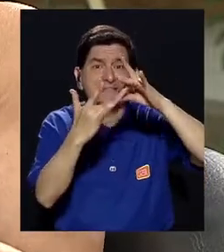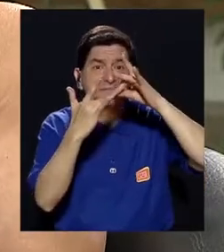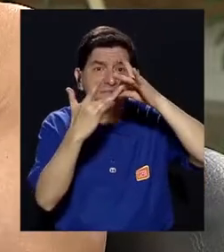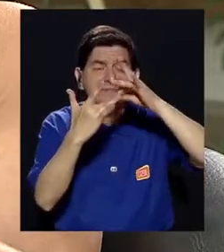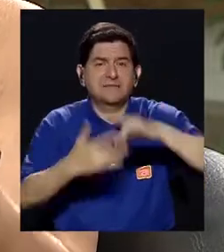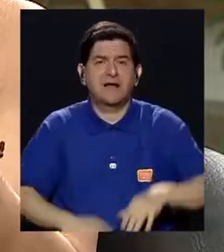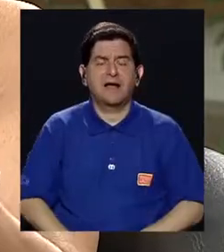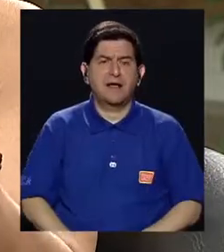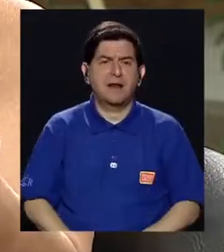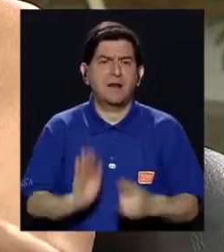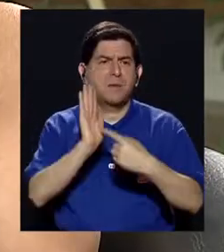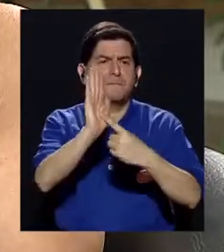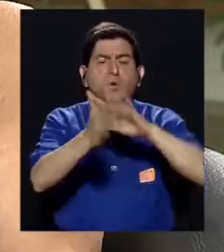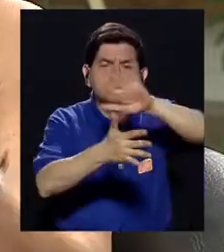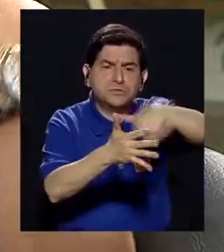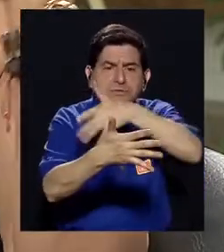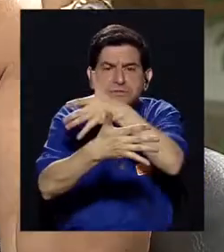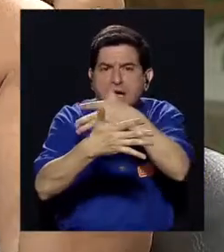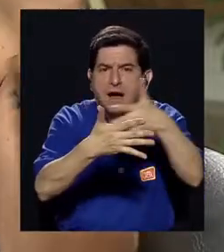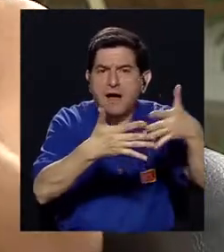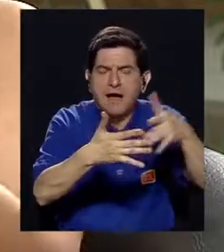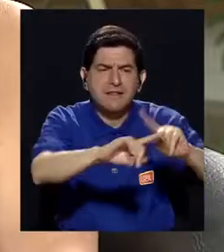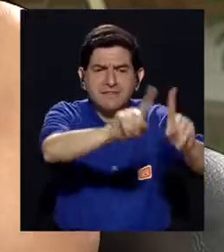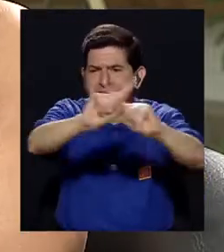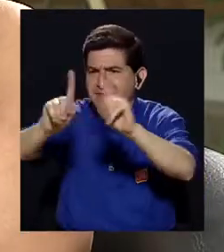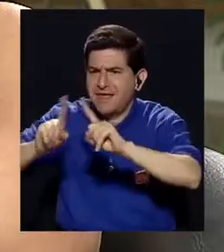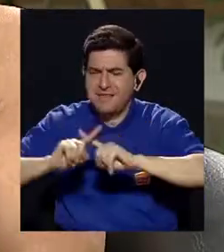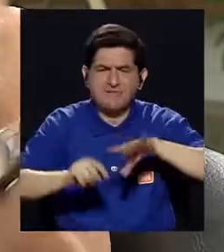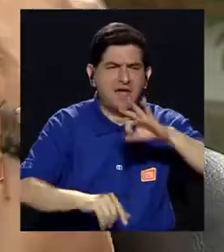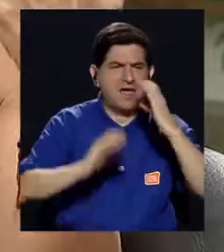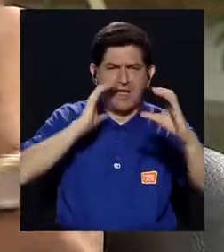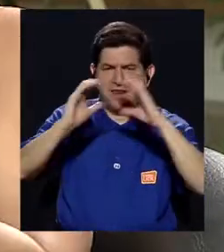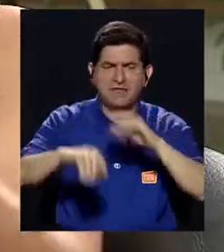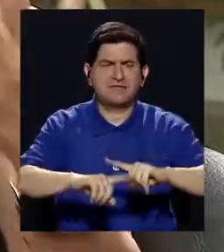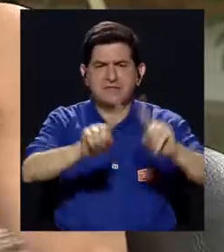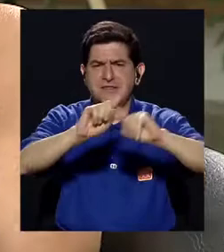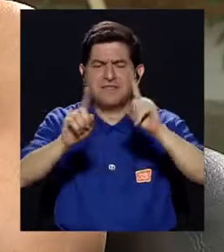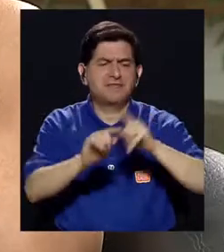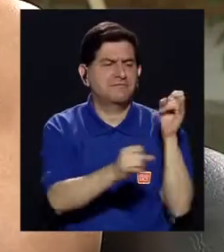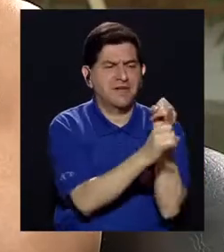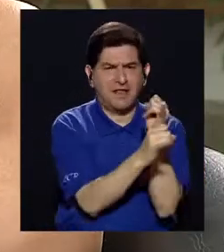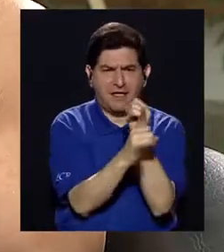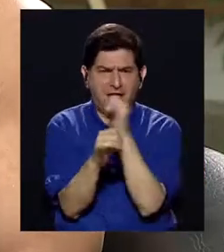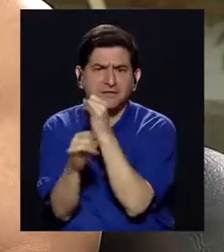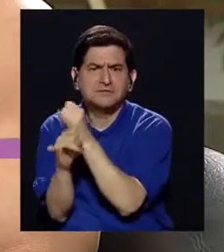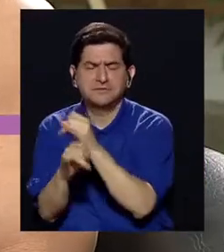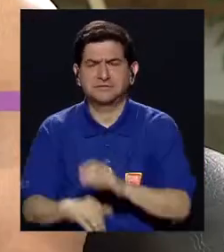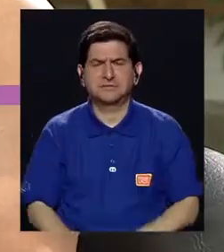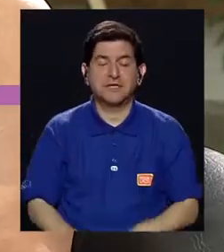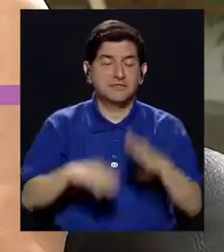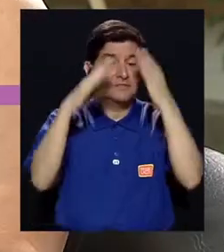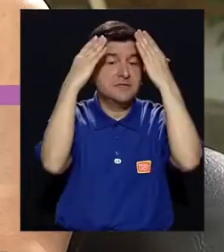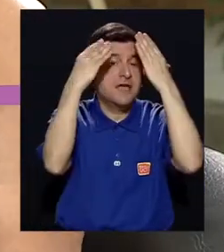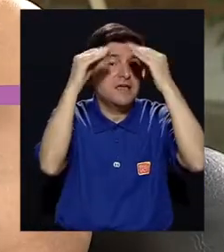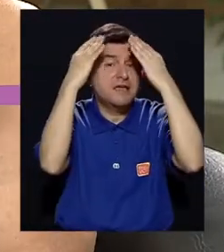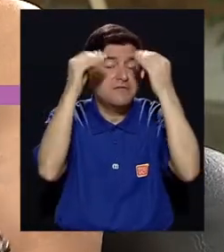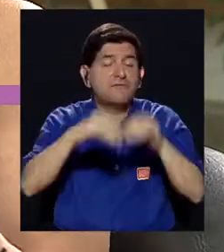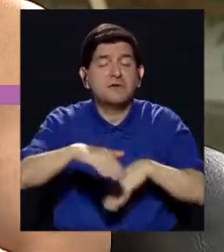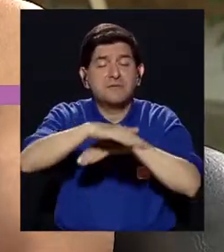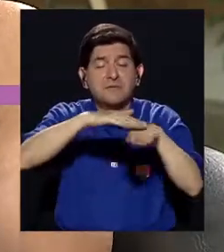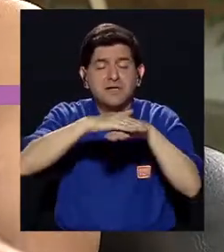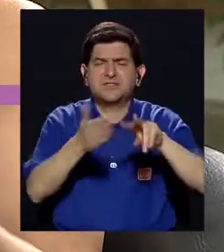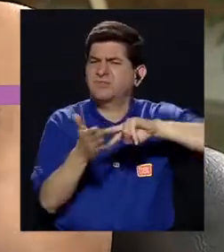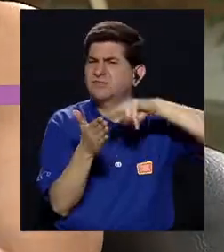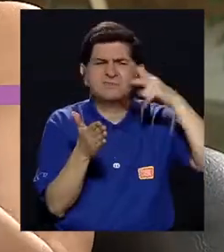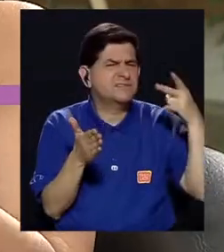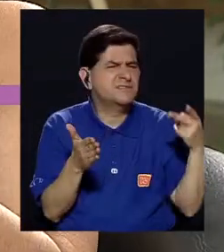para poder poner en la agenda de los diferentes medios y de las diferentes instituciones información básica